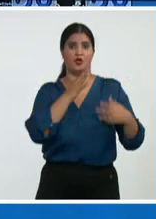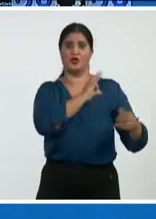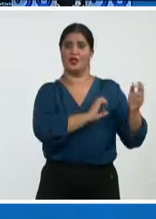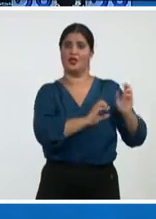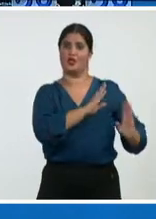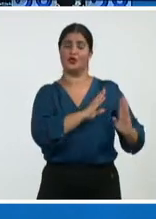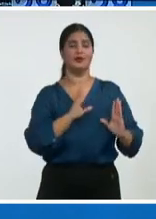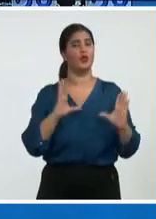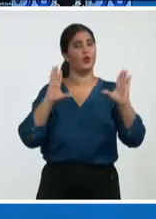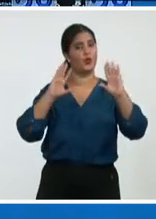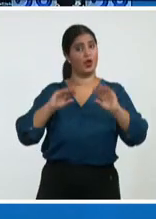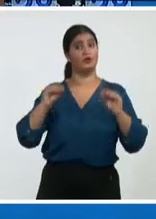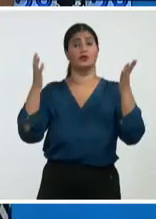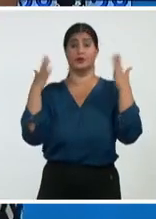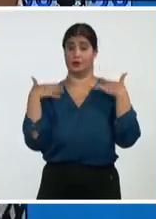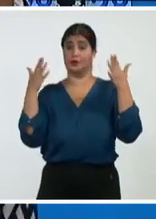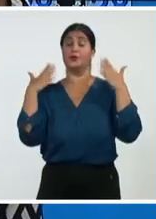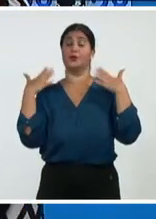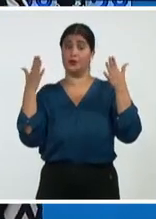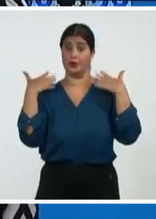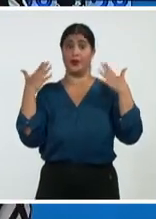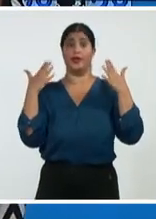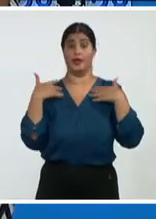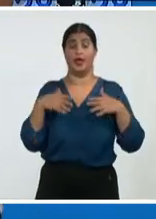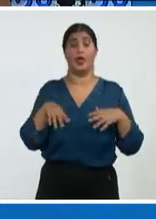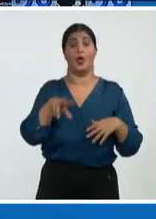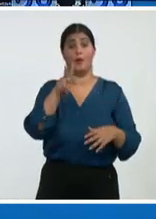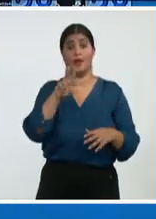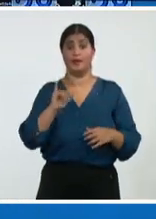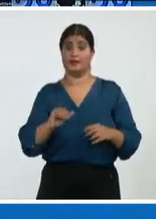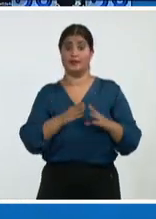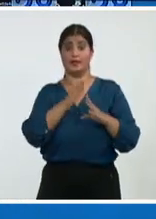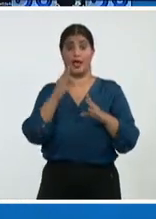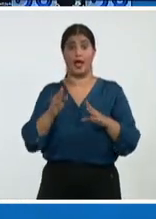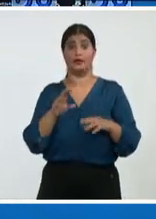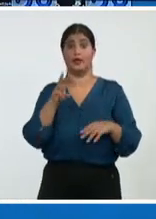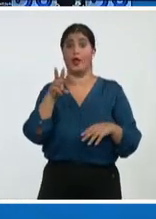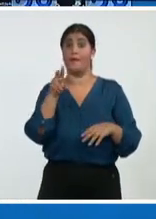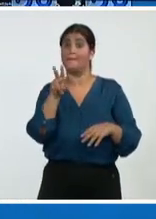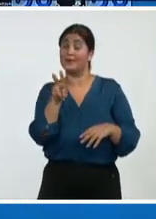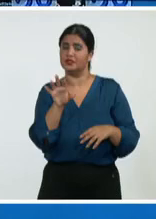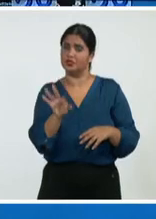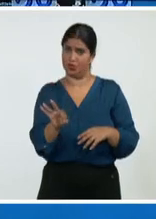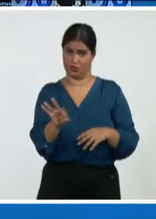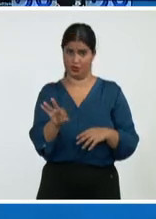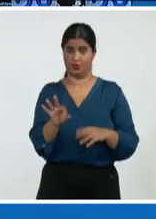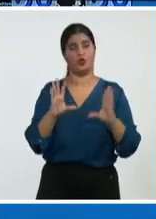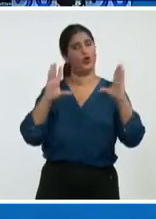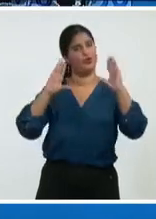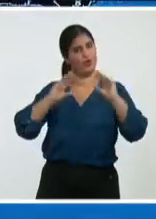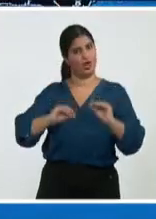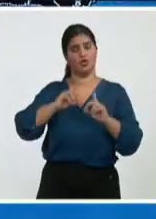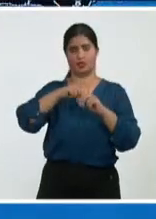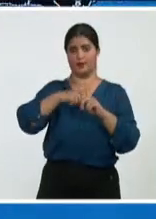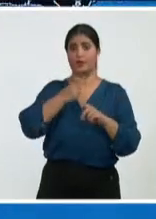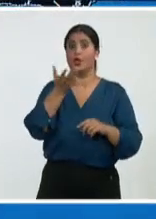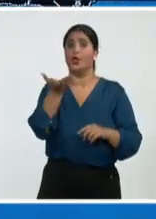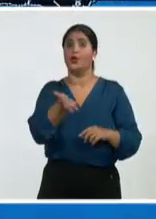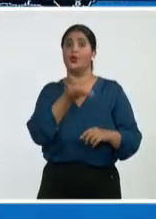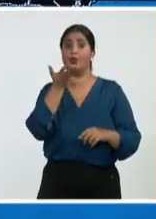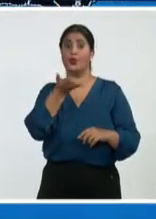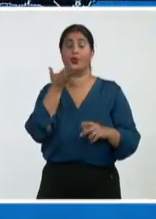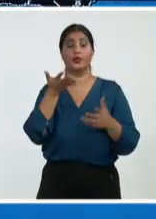también habrá calor con temperaturas en el entorno de los 26 y 28 grados celsius los vientos serán variables débiles